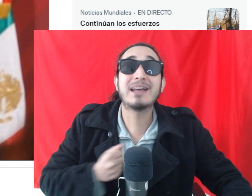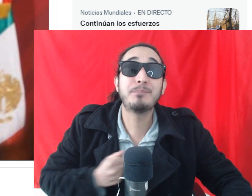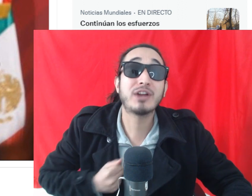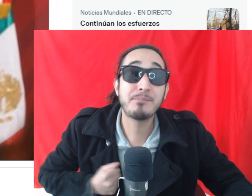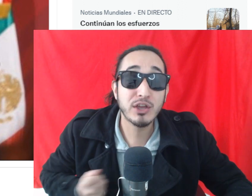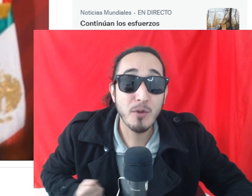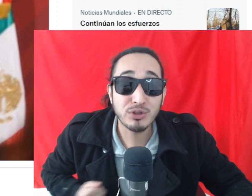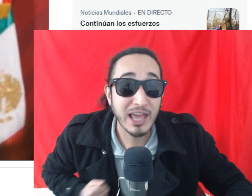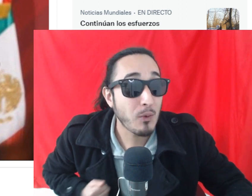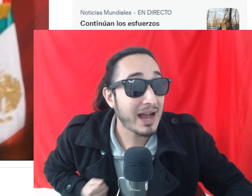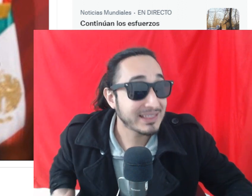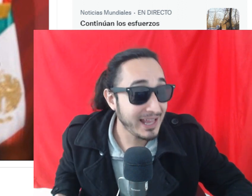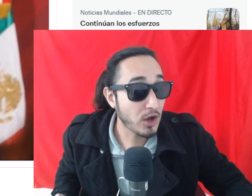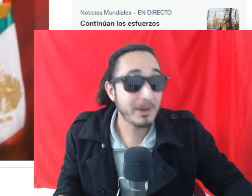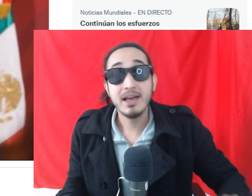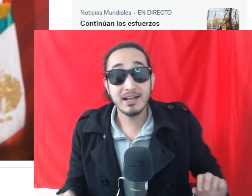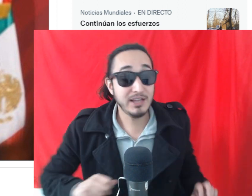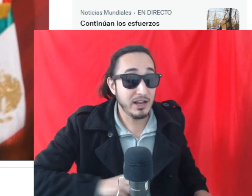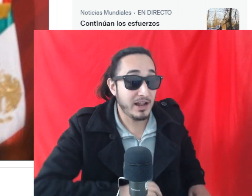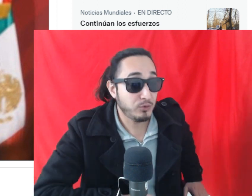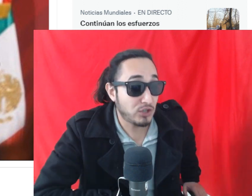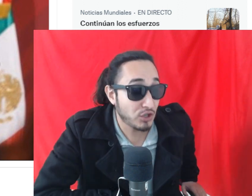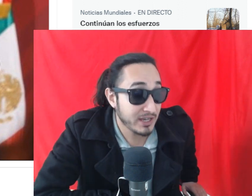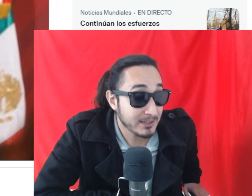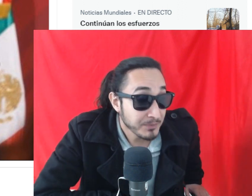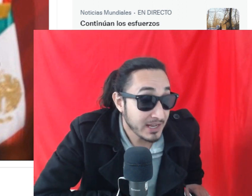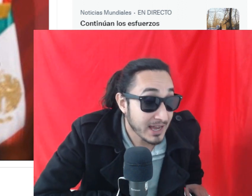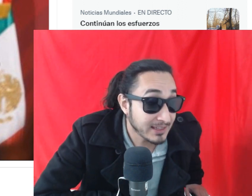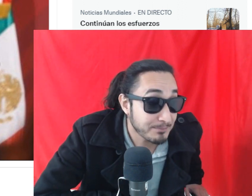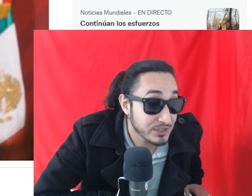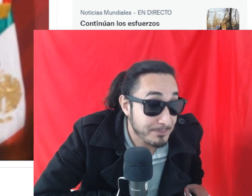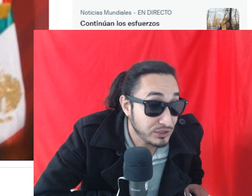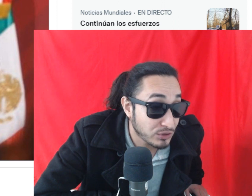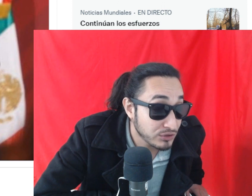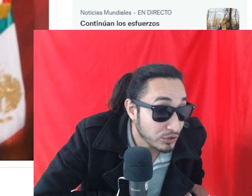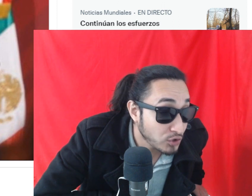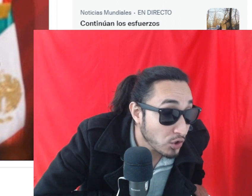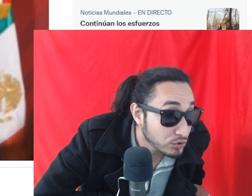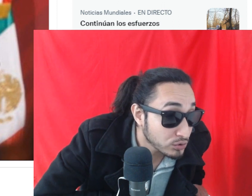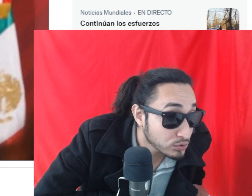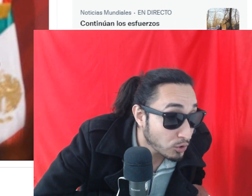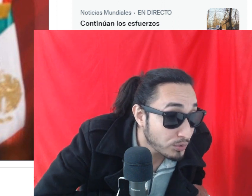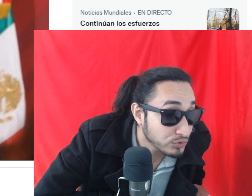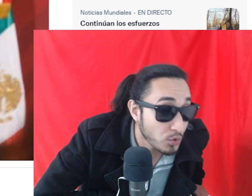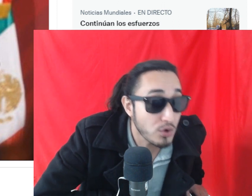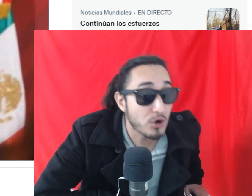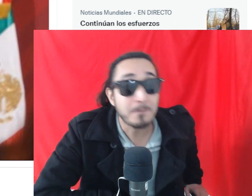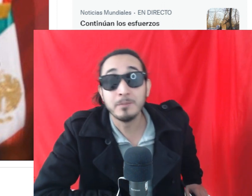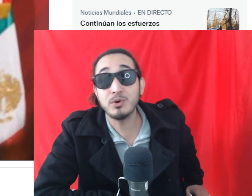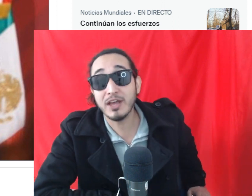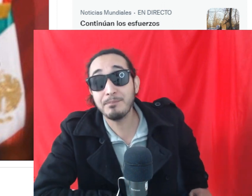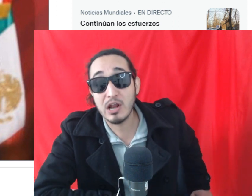pasan. ¿Por qué? Porque yo protejo a Gatell, compa. Así el sitcom Head y la gente pues ya pues hizo No Todos Somos